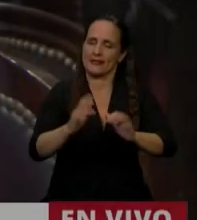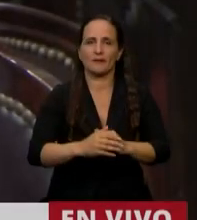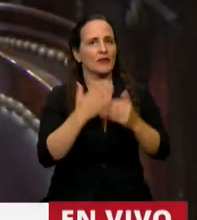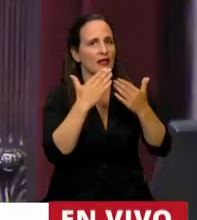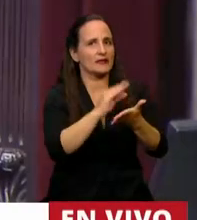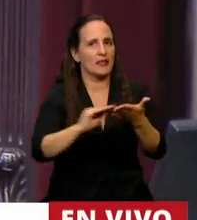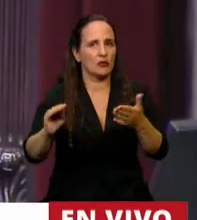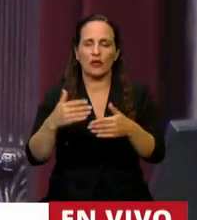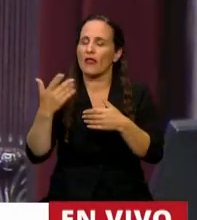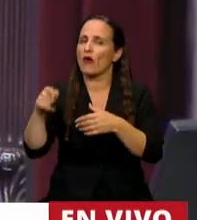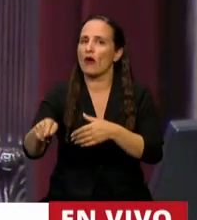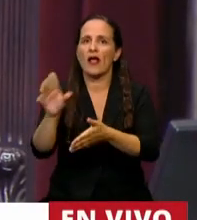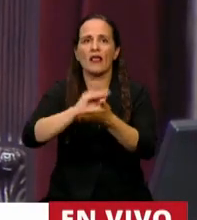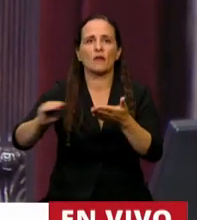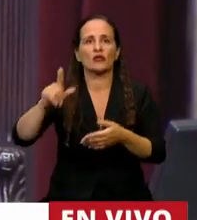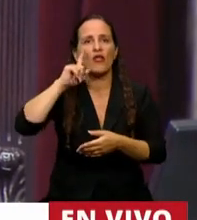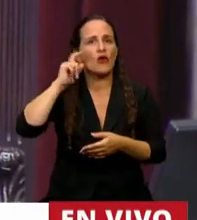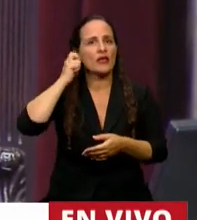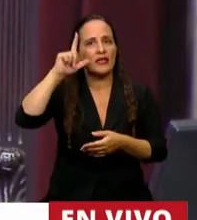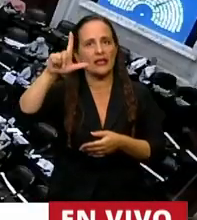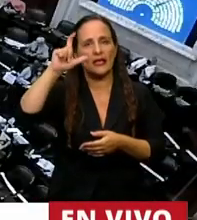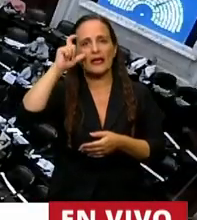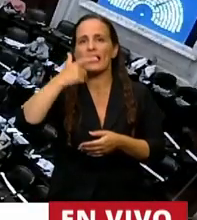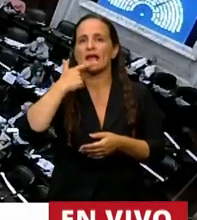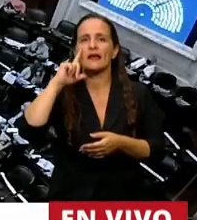Tiene la palabra el diputado de Iglesias.